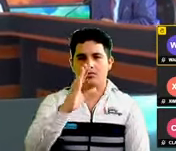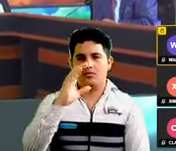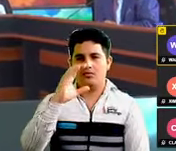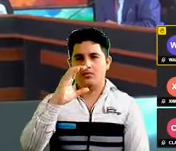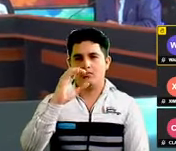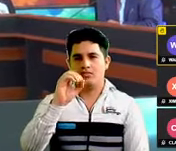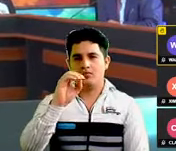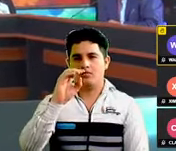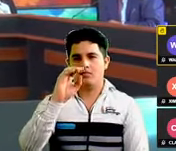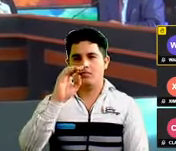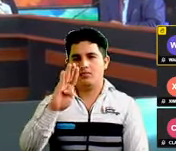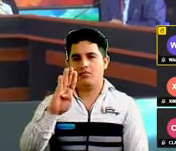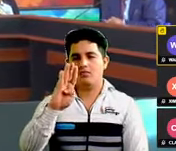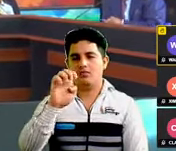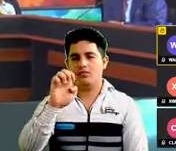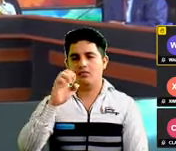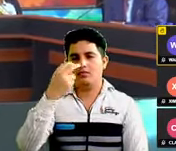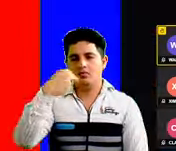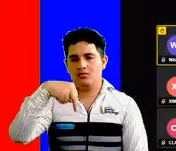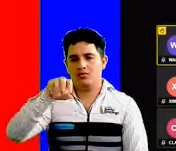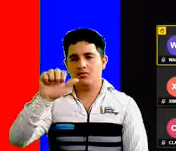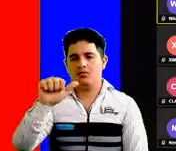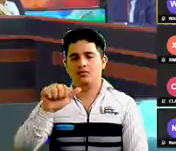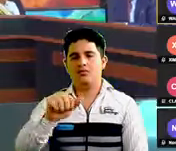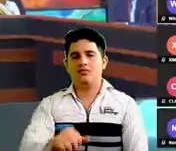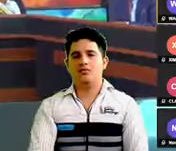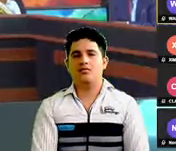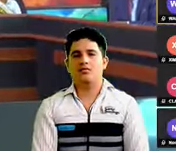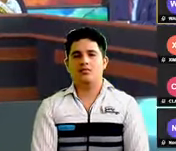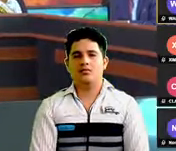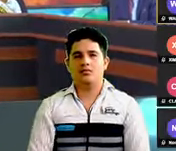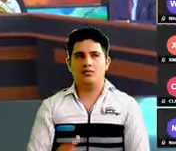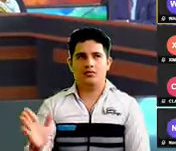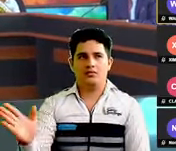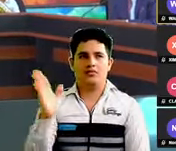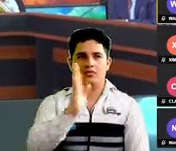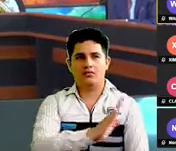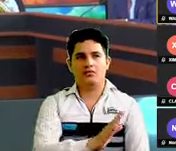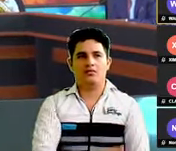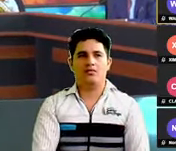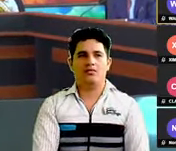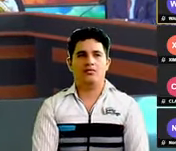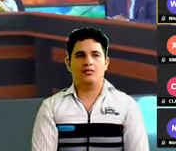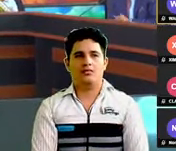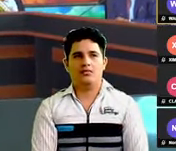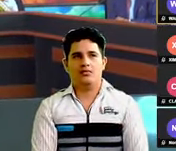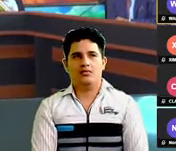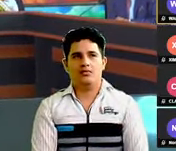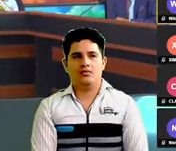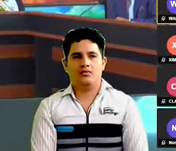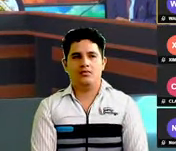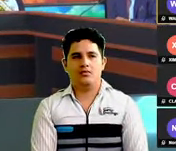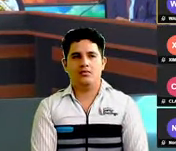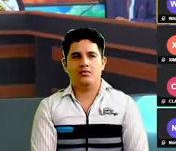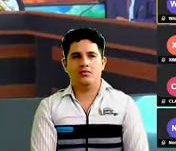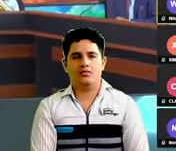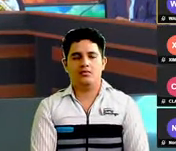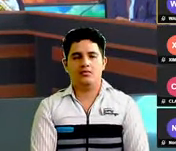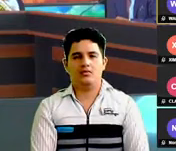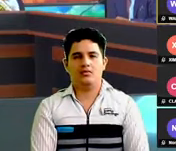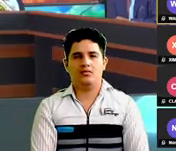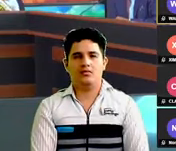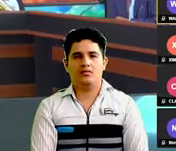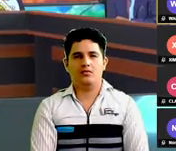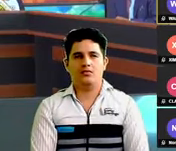Coveña Santiago Antonio, lote ubicado en el plan de vivienda municipal La Castellana, etapa 1. Cando Alexandra